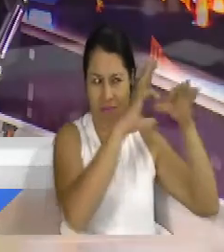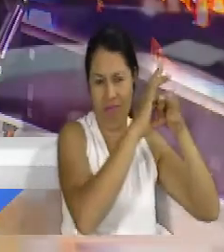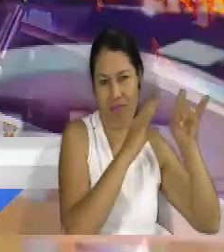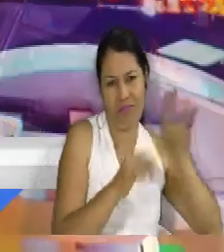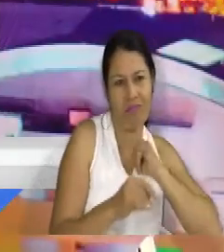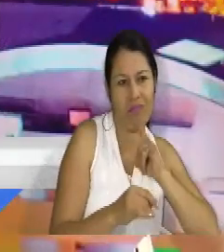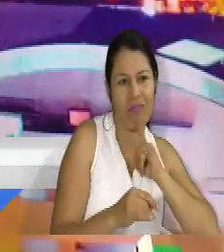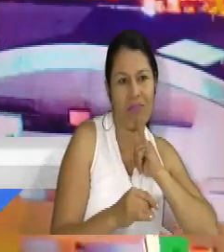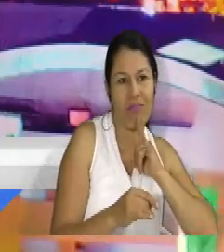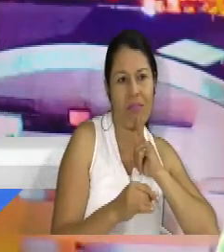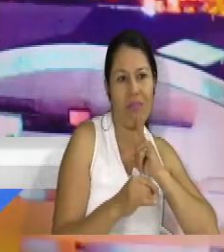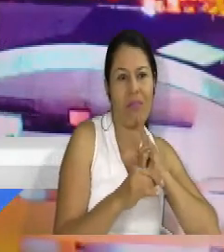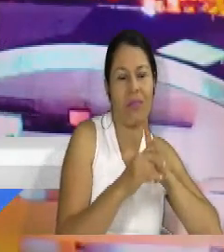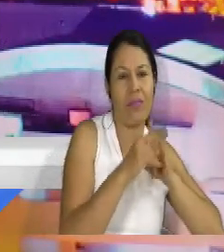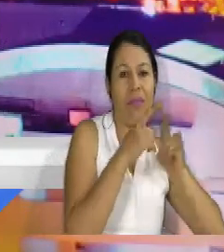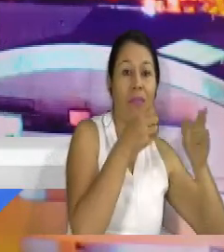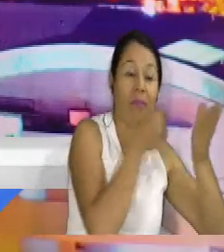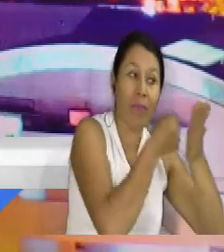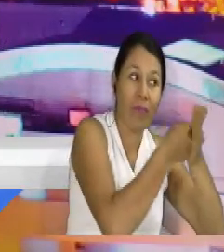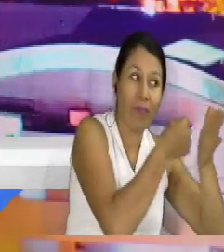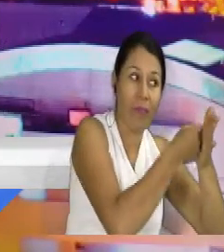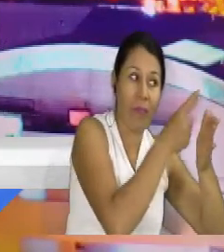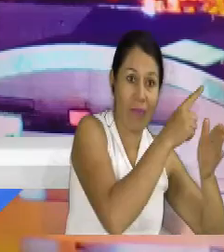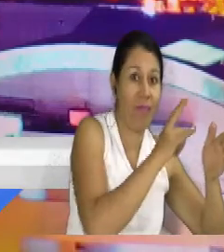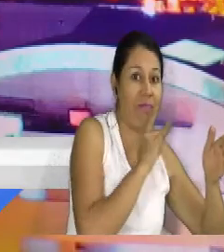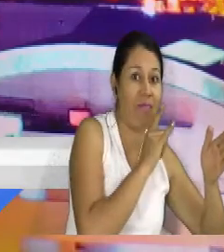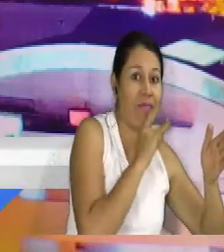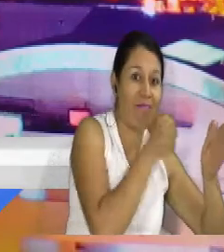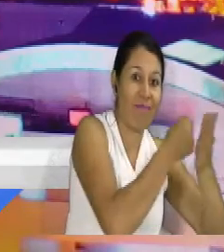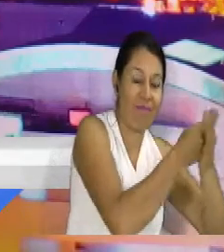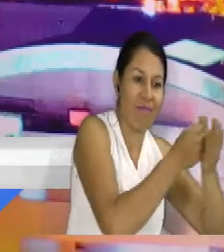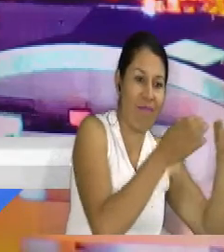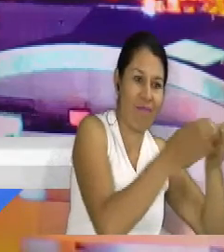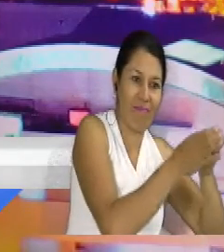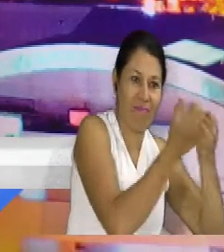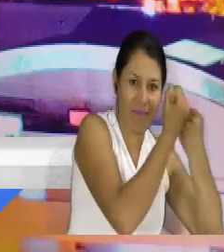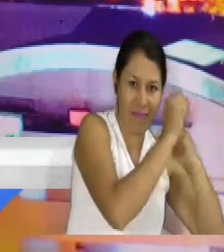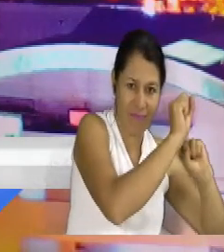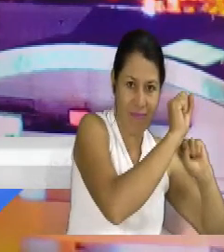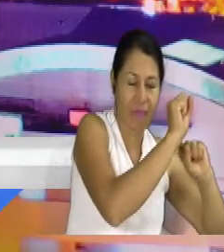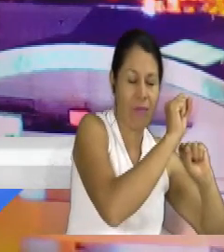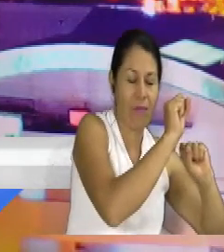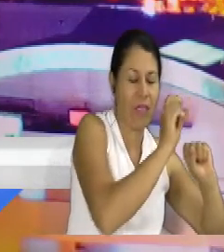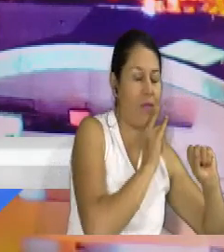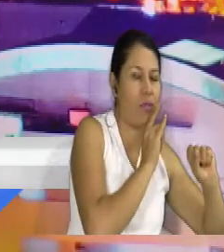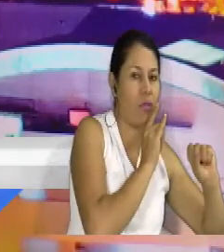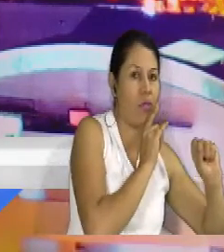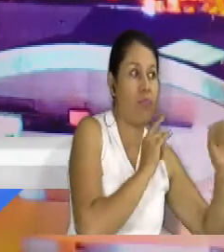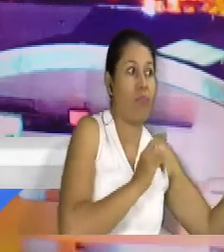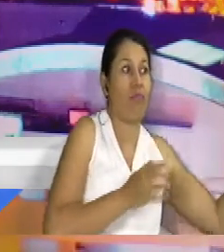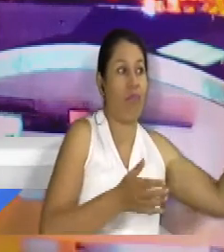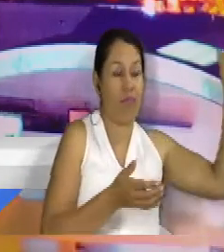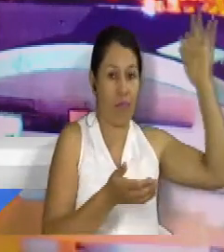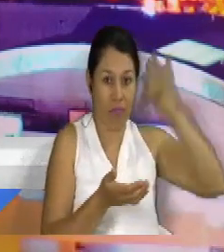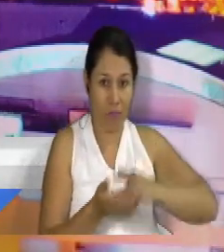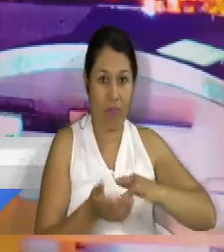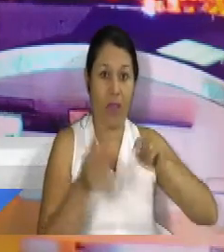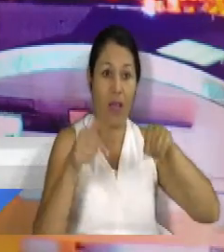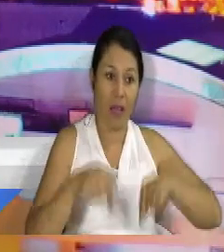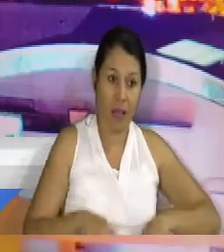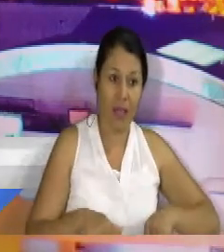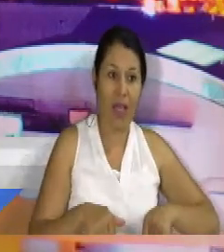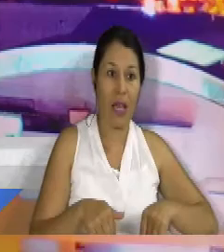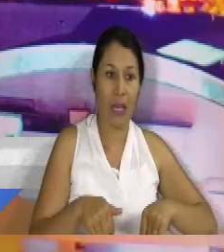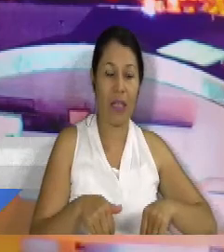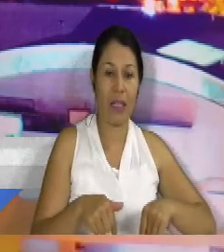Allá hicieron una campaña con los sindicatos de Estados Unidos, uh-huh, y ellos viajaron acá a Barranca, me visitaron aquí en el patio 3 del cárcel de Barranca